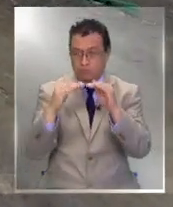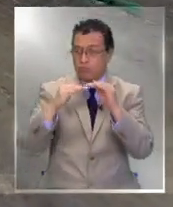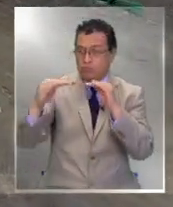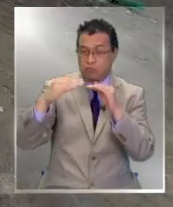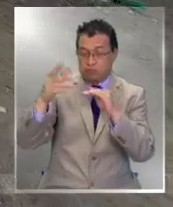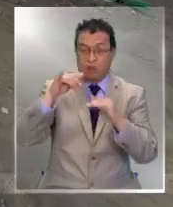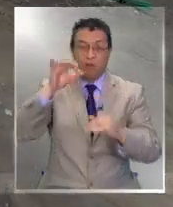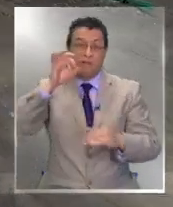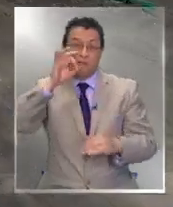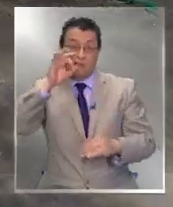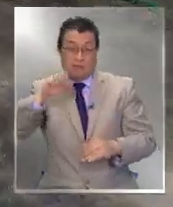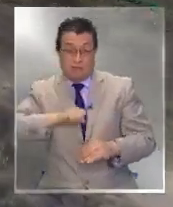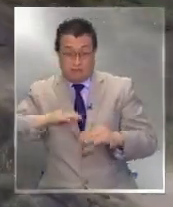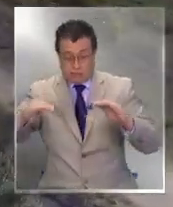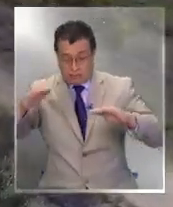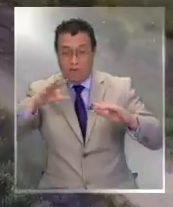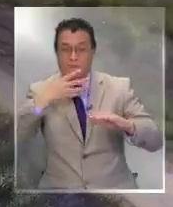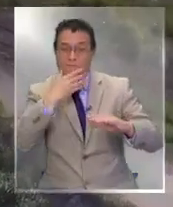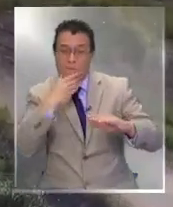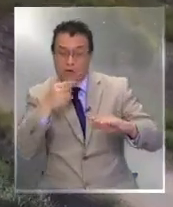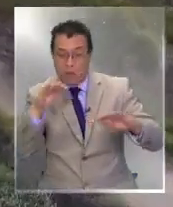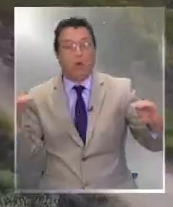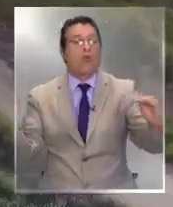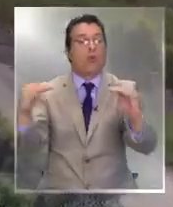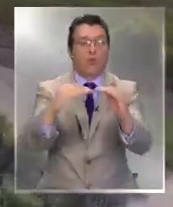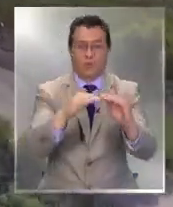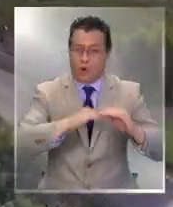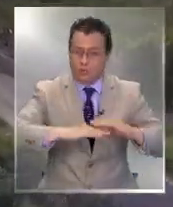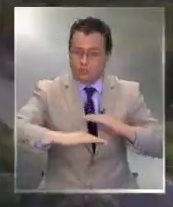sector poniente de la capital. Una nueva